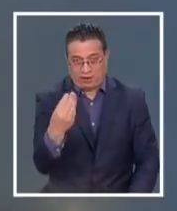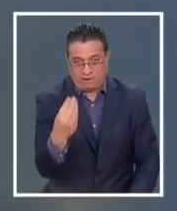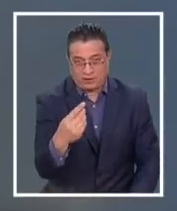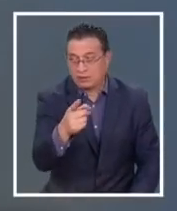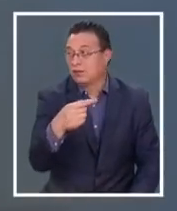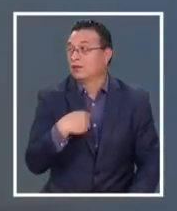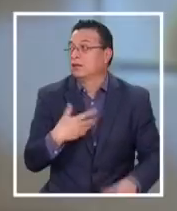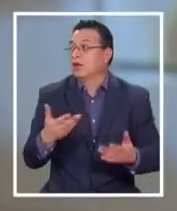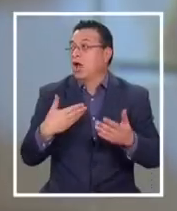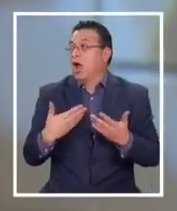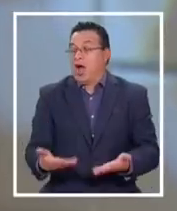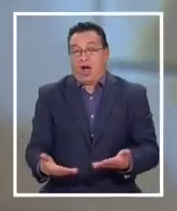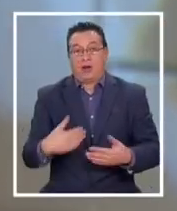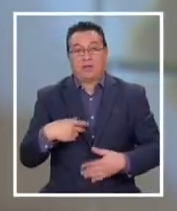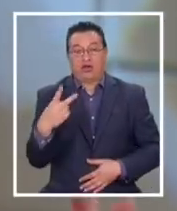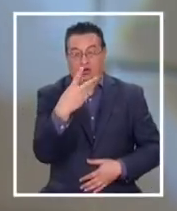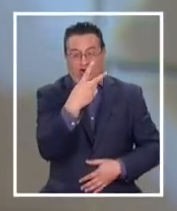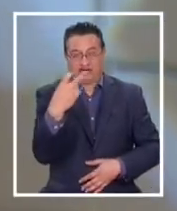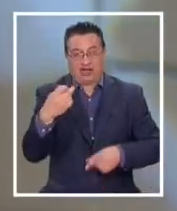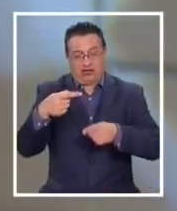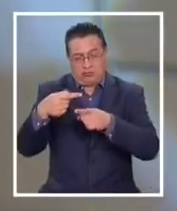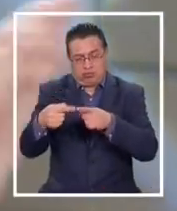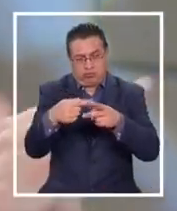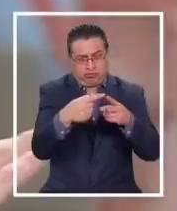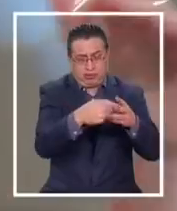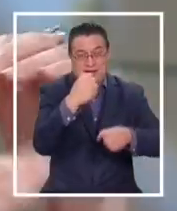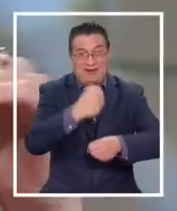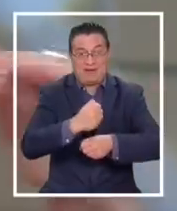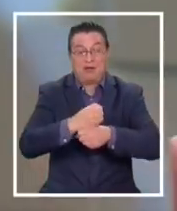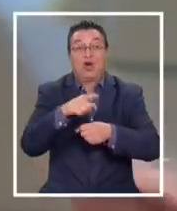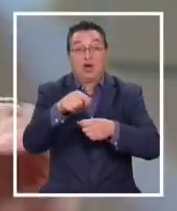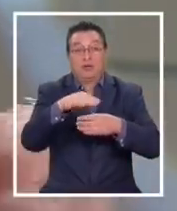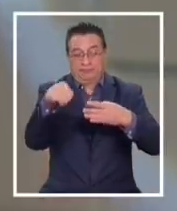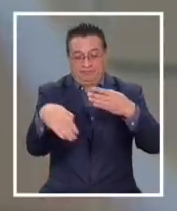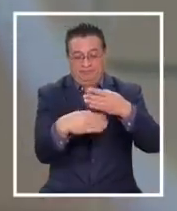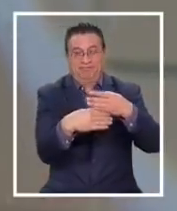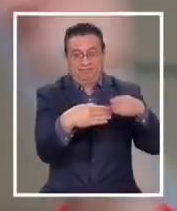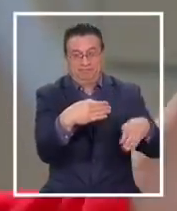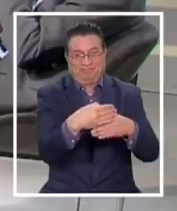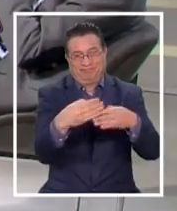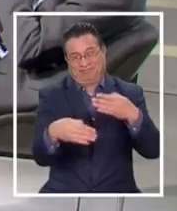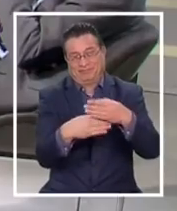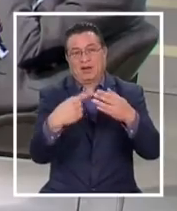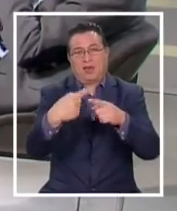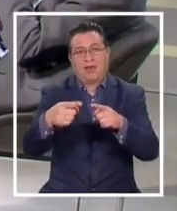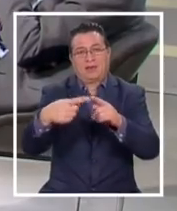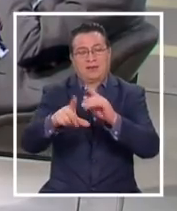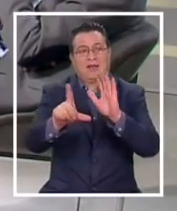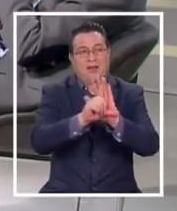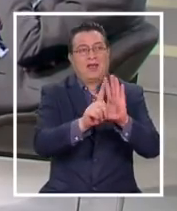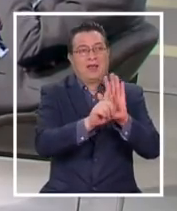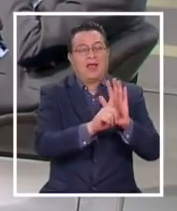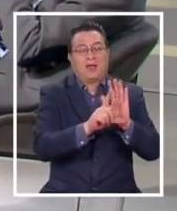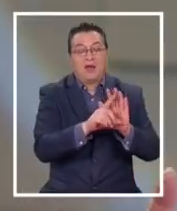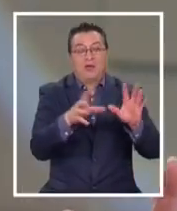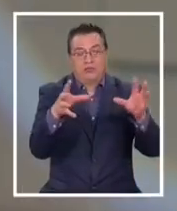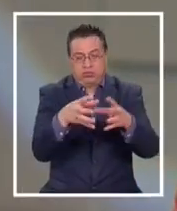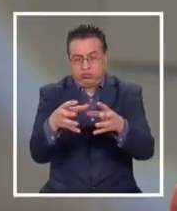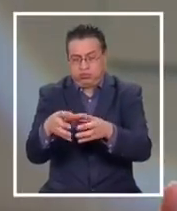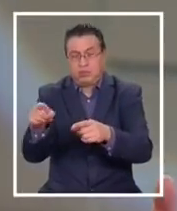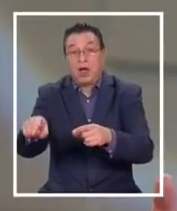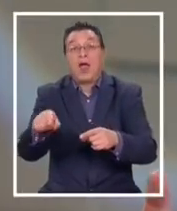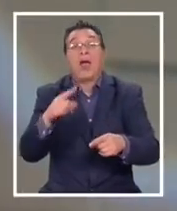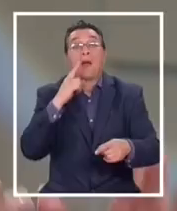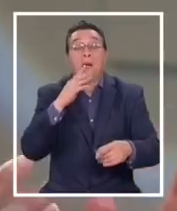a propósito de las 200 funciones. Estas son funciones que se han ido pegando a distintas leyes y al final empieza a agruparse y parte de